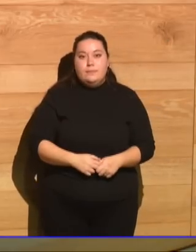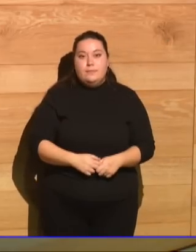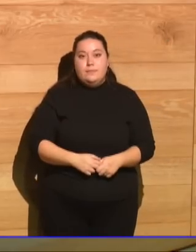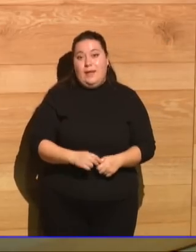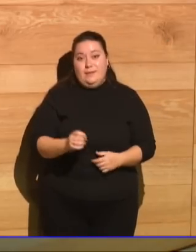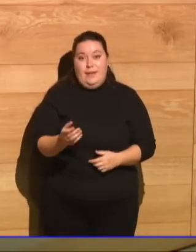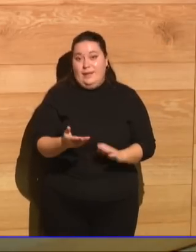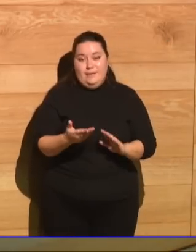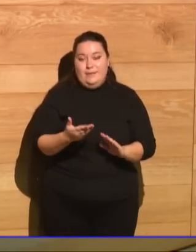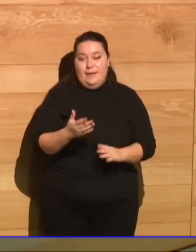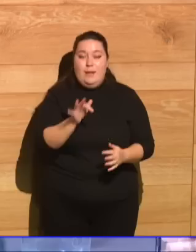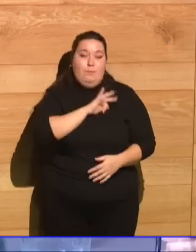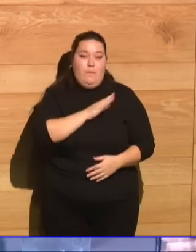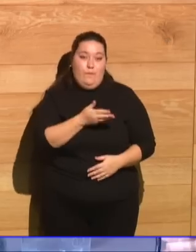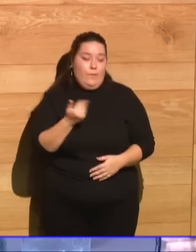quitan.